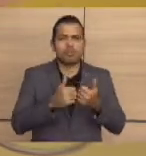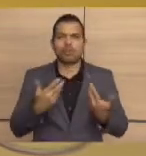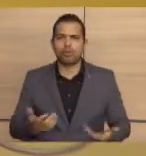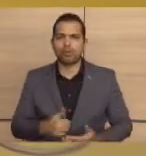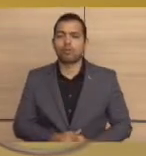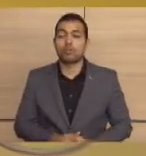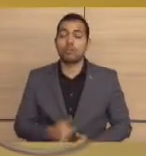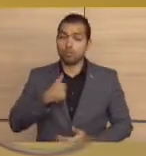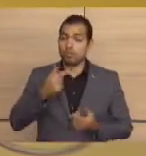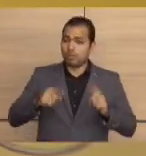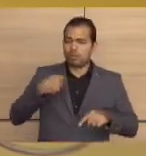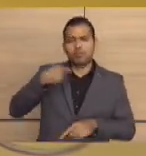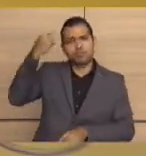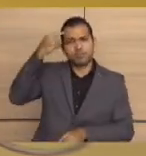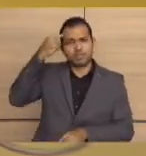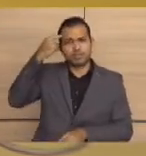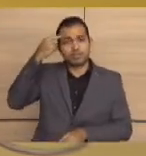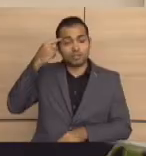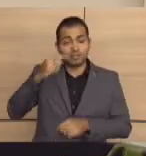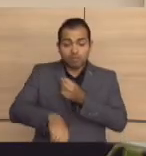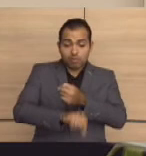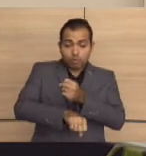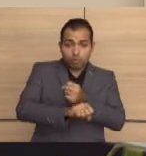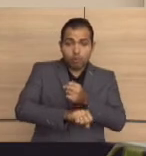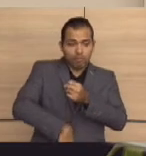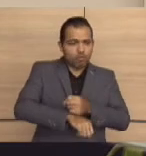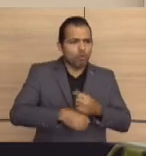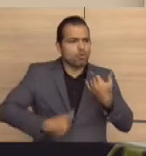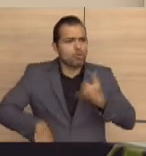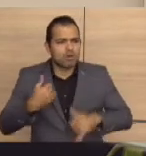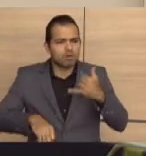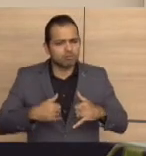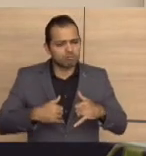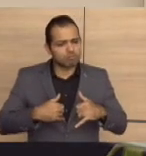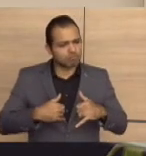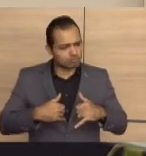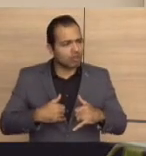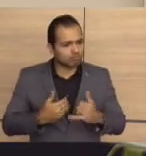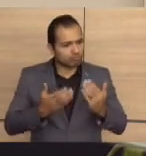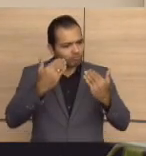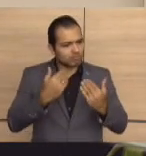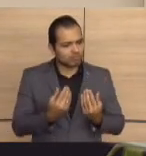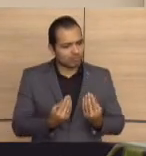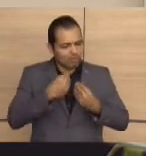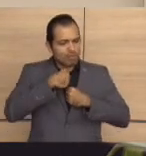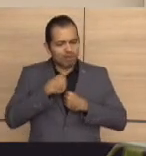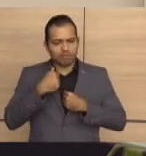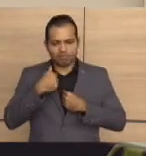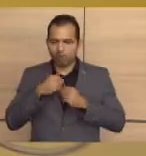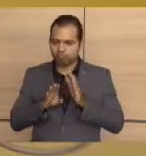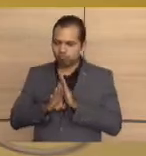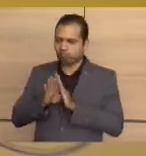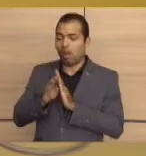que el fútbol promueve esas habilidades blandas también. Y lo hacemos inconscientemente, ¿no? Cuando nos levantamos un día, soy arquera